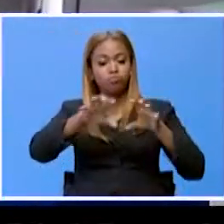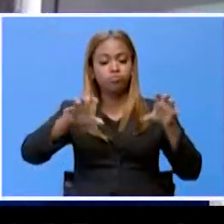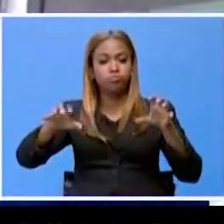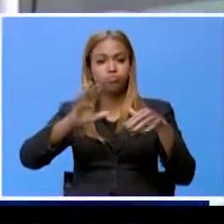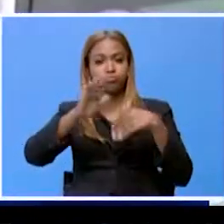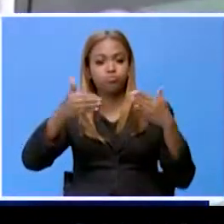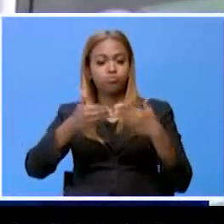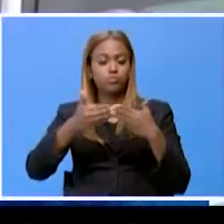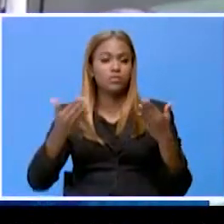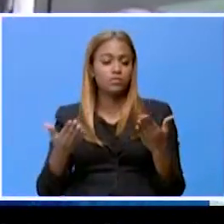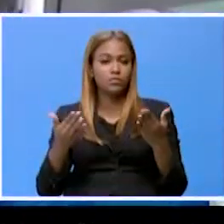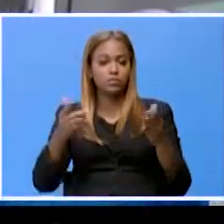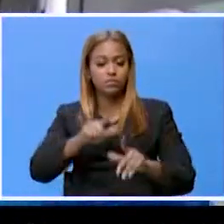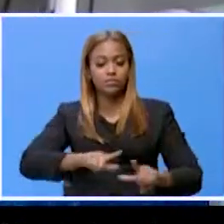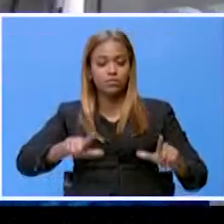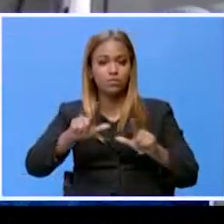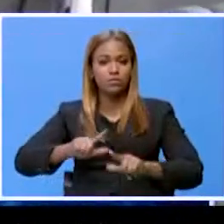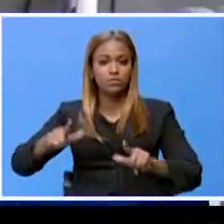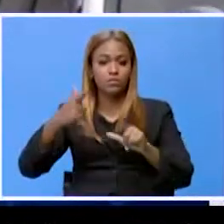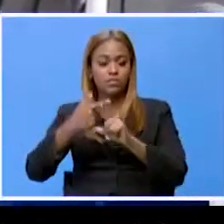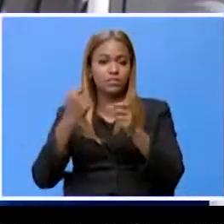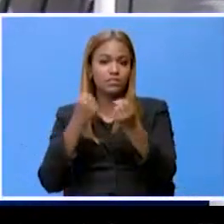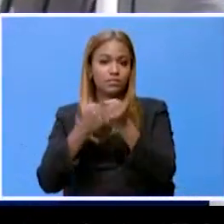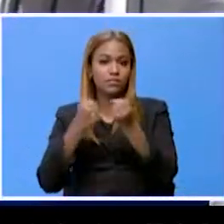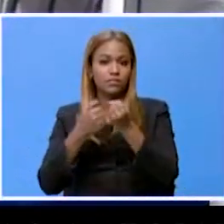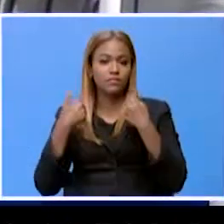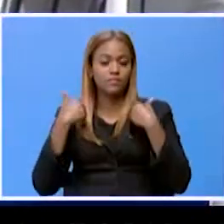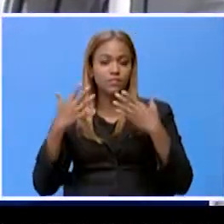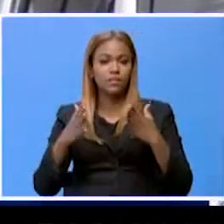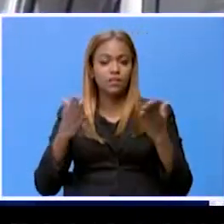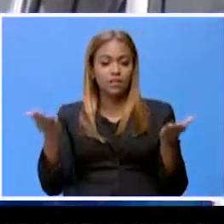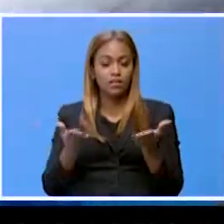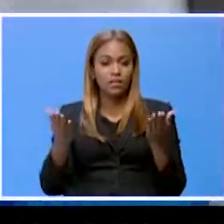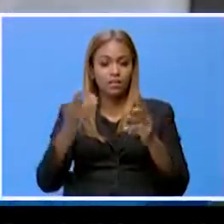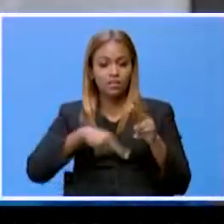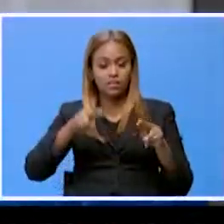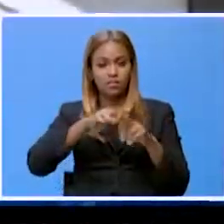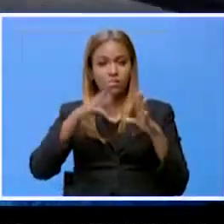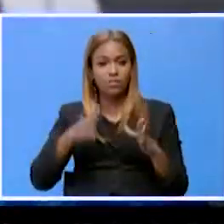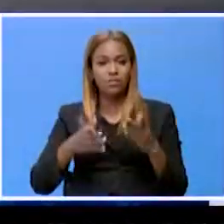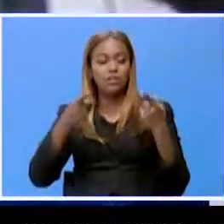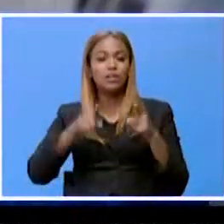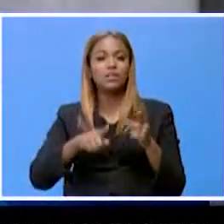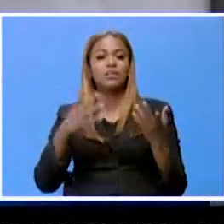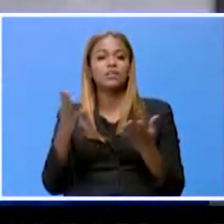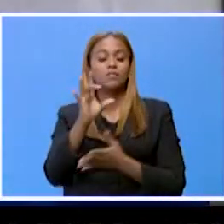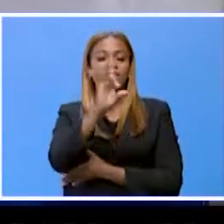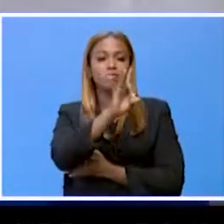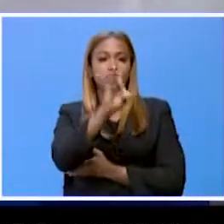en todos los puntos de socorro que hay a nivel nacional. Estamos hablando de unos